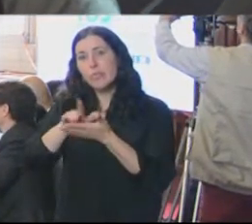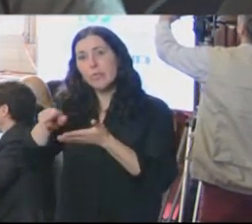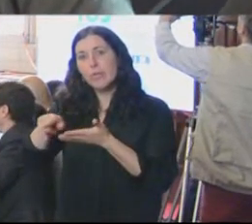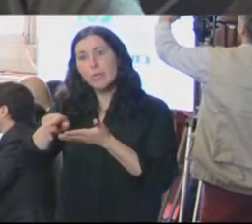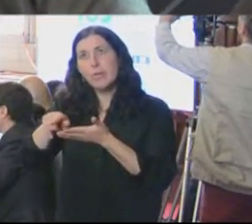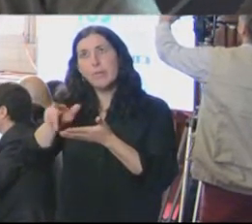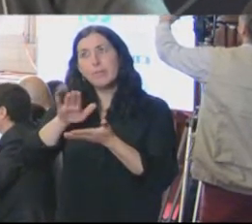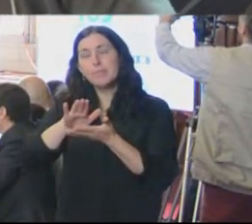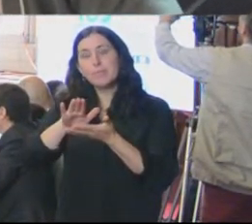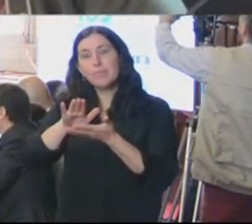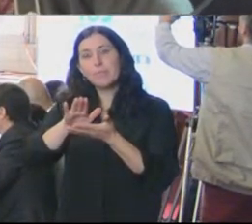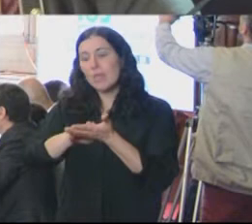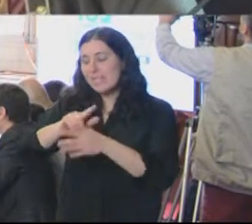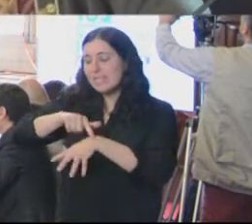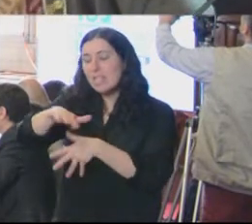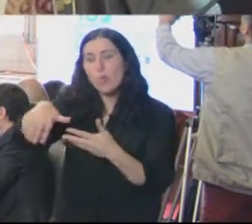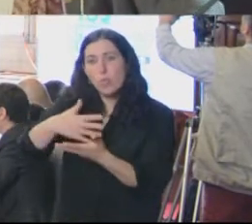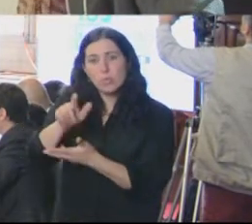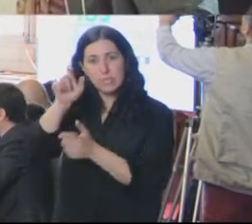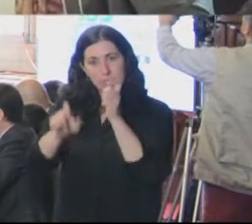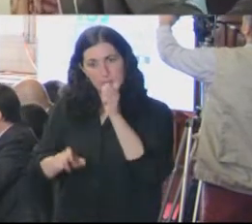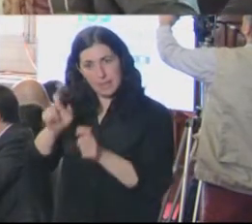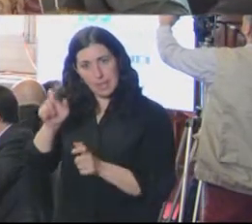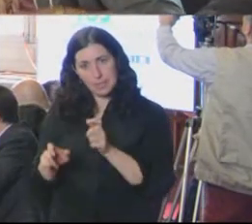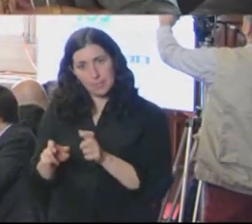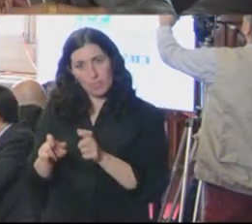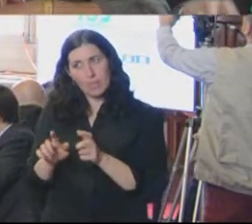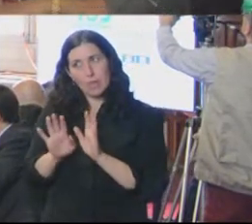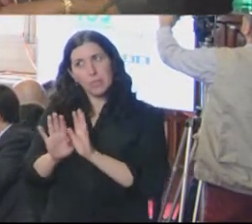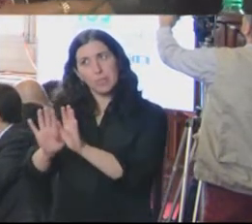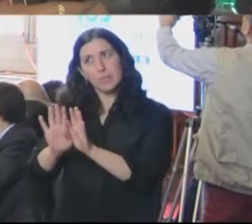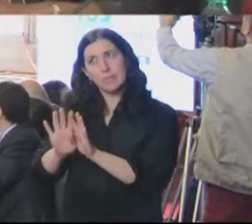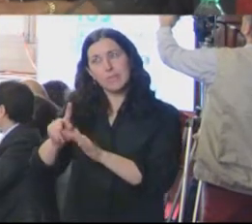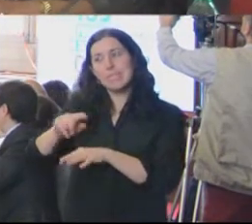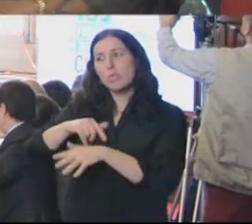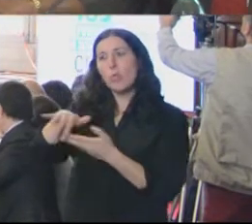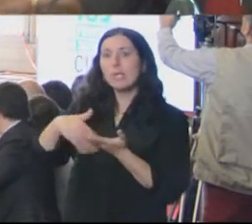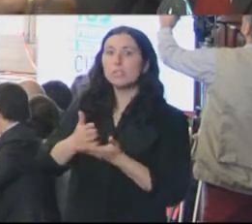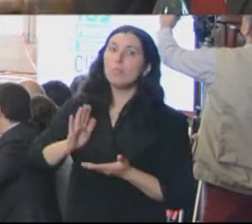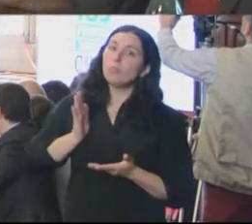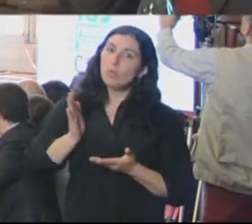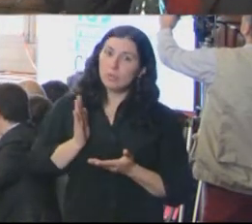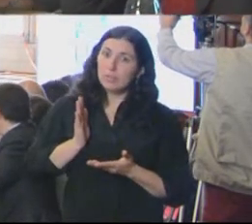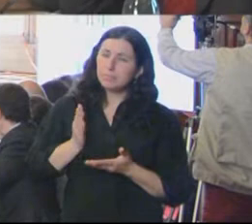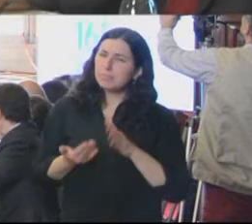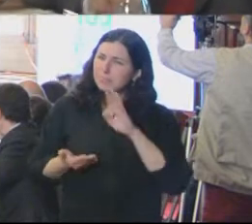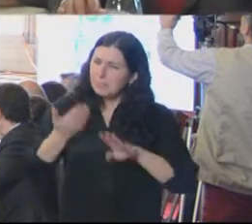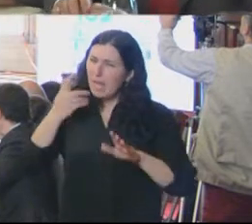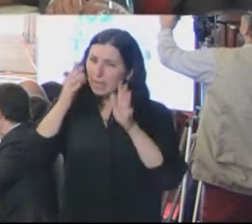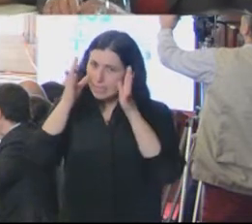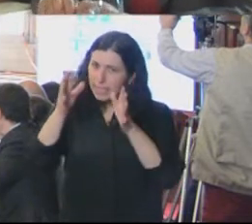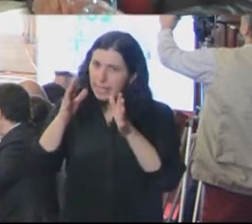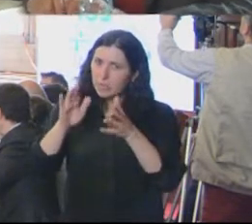de esta determinada circunstancia, ¿no? La condición de mujer en su labor de